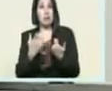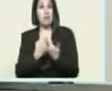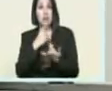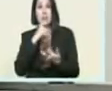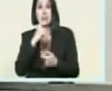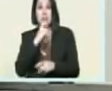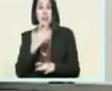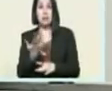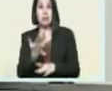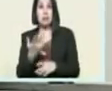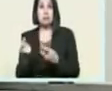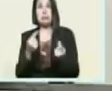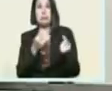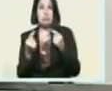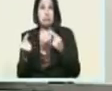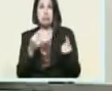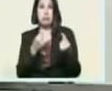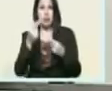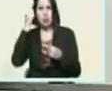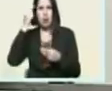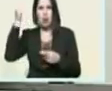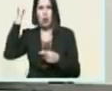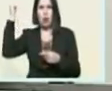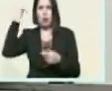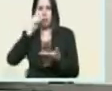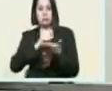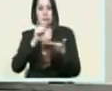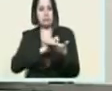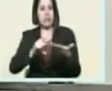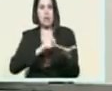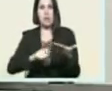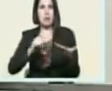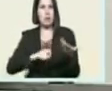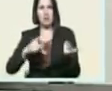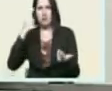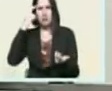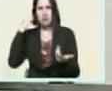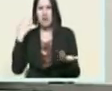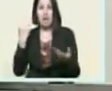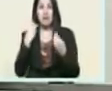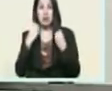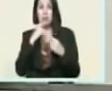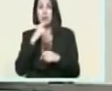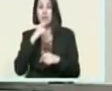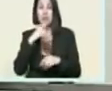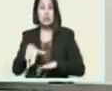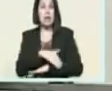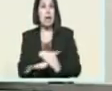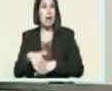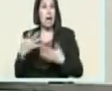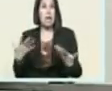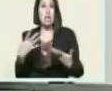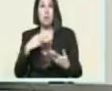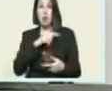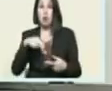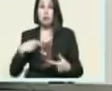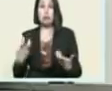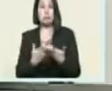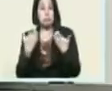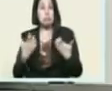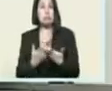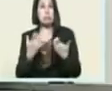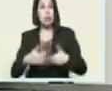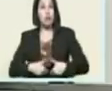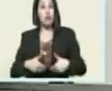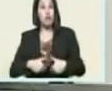vayan a creer, porque a veces por ahí hay teóricos y gente que escribe muy bonito, pero no sabe cómo se bate el cobre en la calle, compadre, y cómo lo batimos nosotros